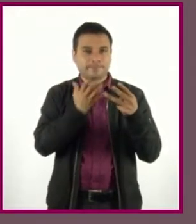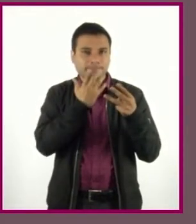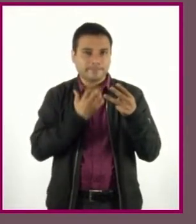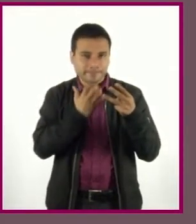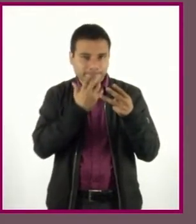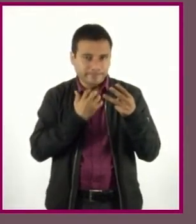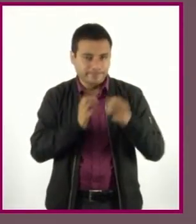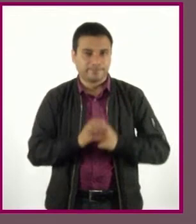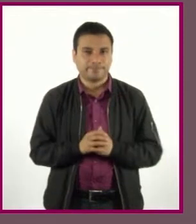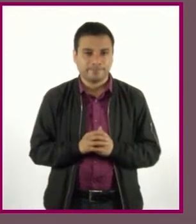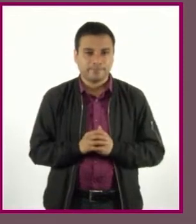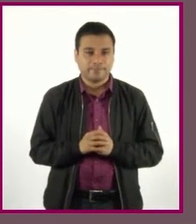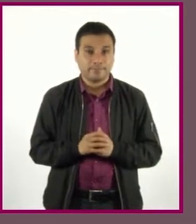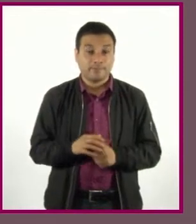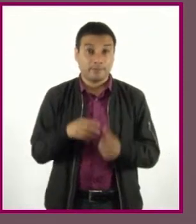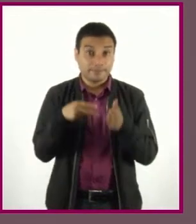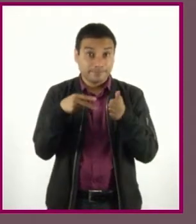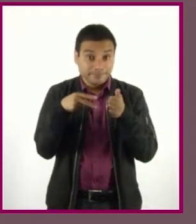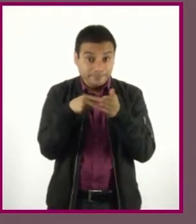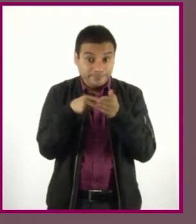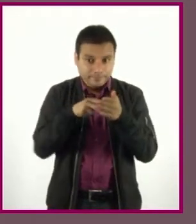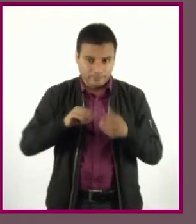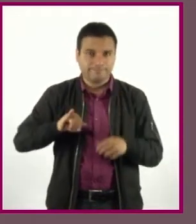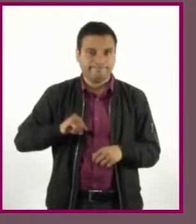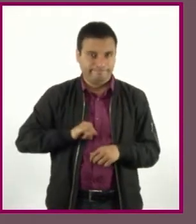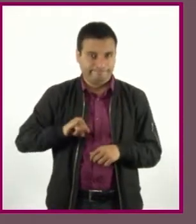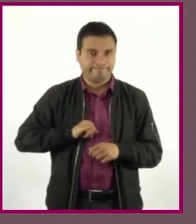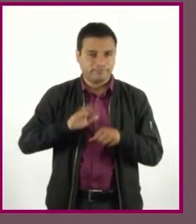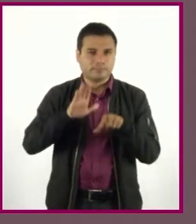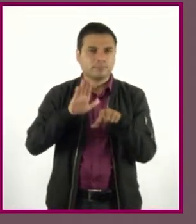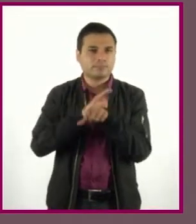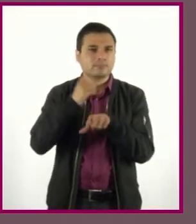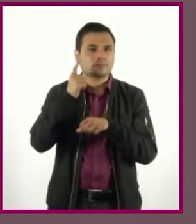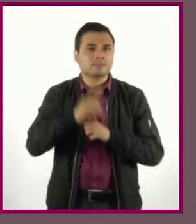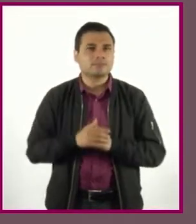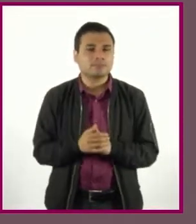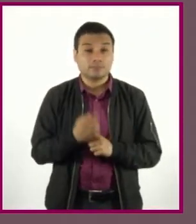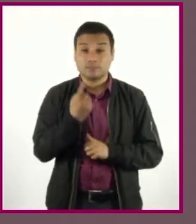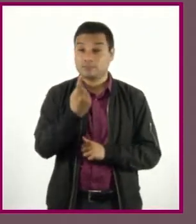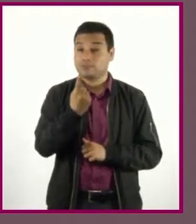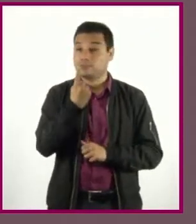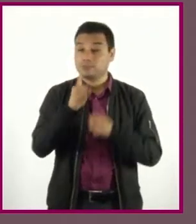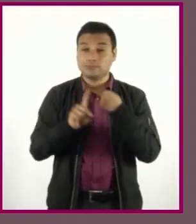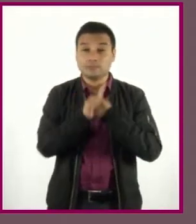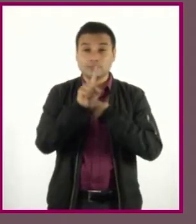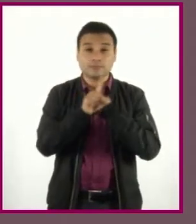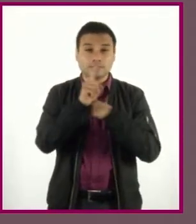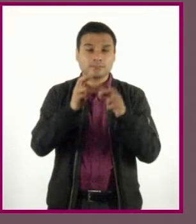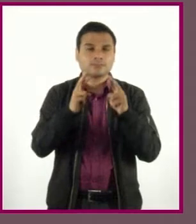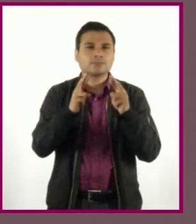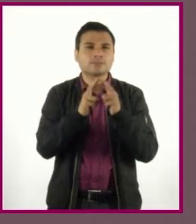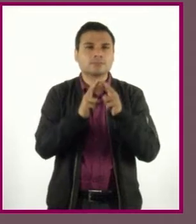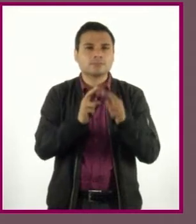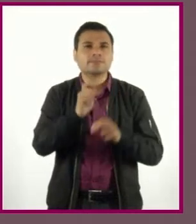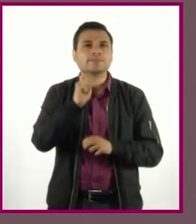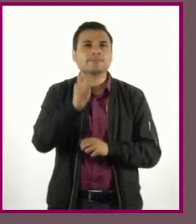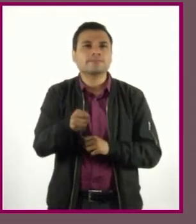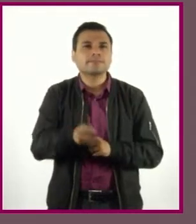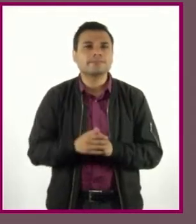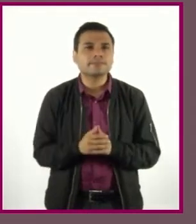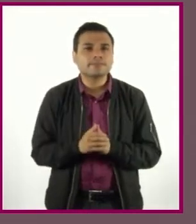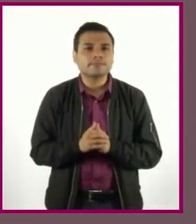el caso de Siria, resulta interesante que uno de los problemas religiosos que se dan en su territorio no sea con